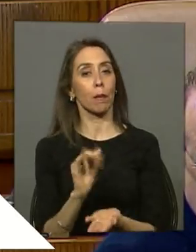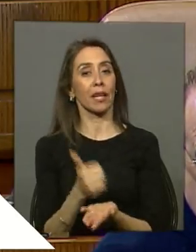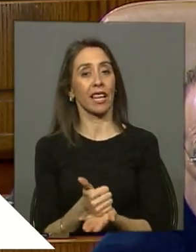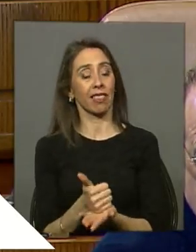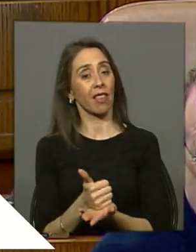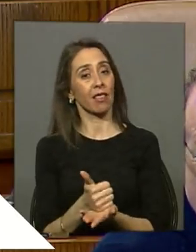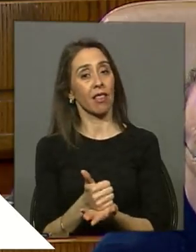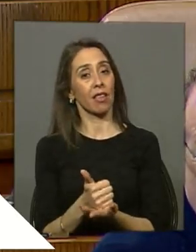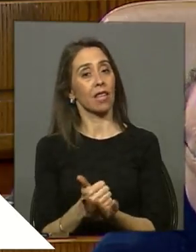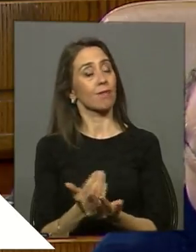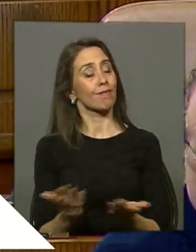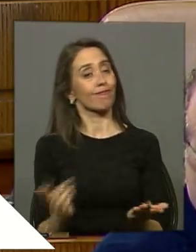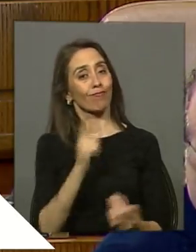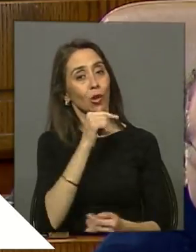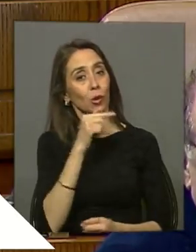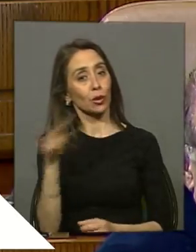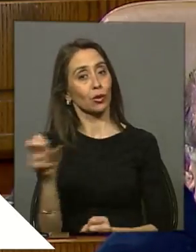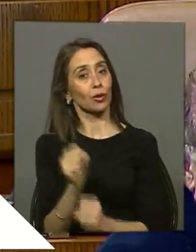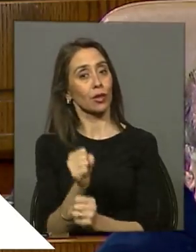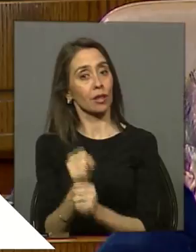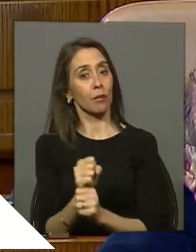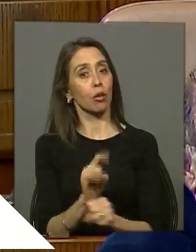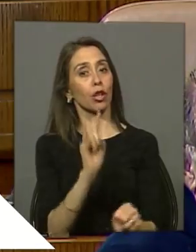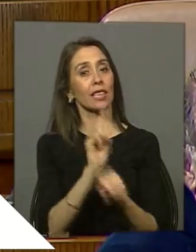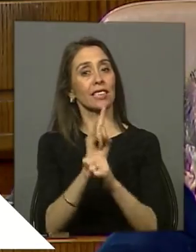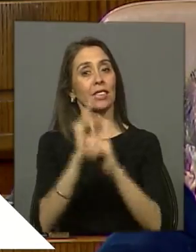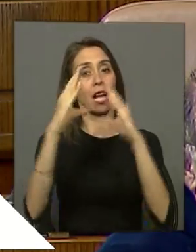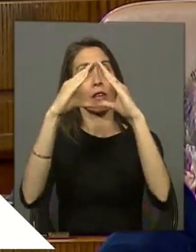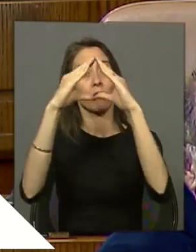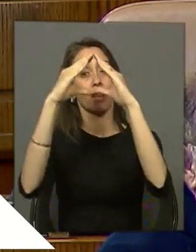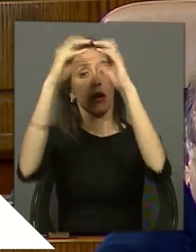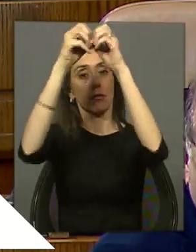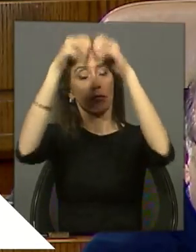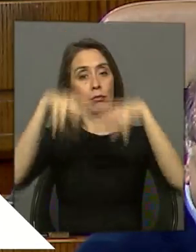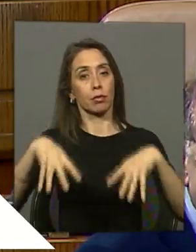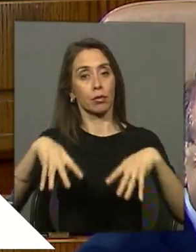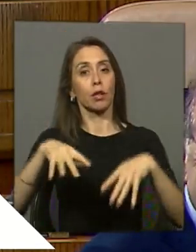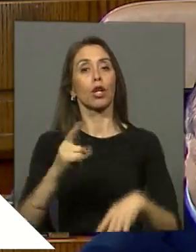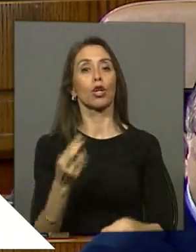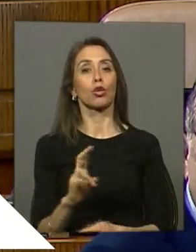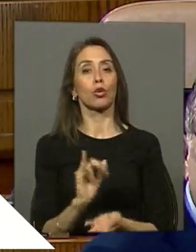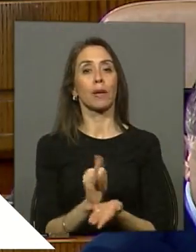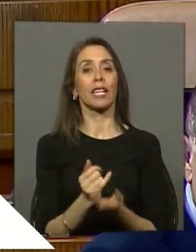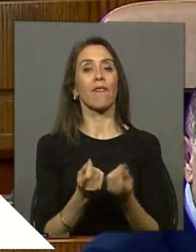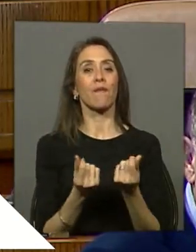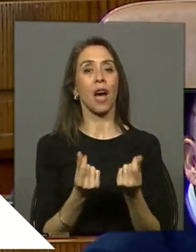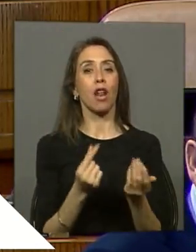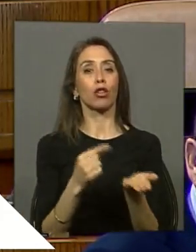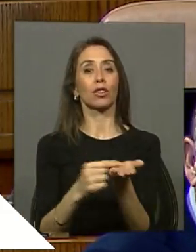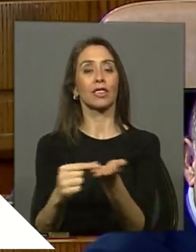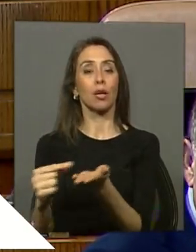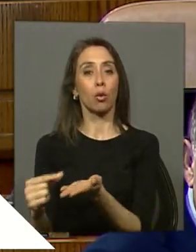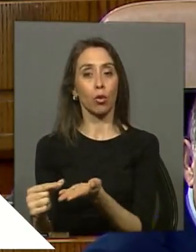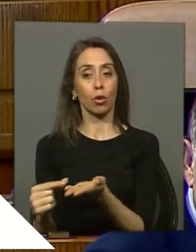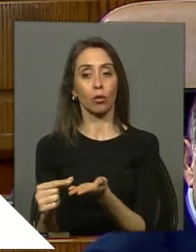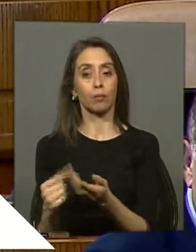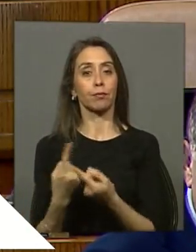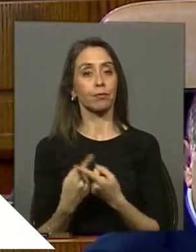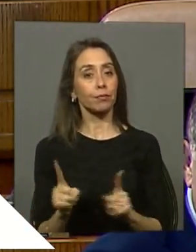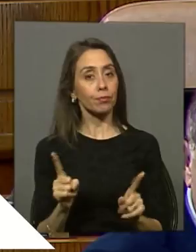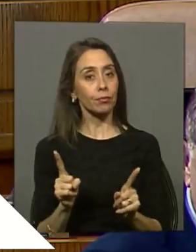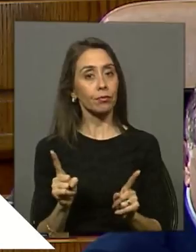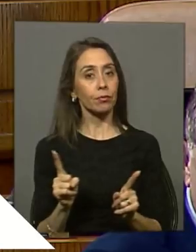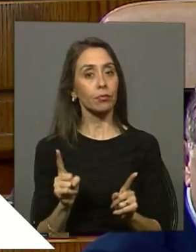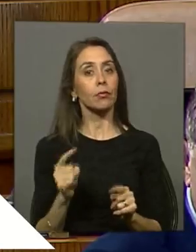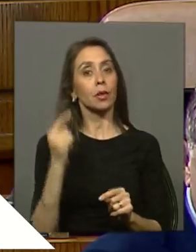severamente cuestionado en estas estafas piramidales el caso de la subentendencia de valores inseguros es distinto pero